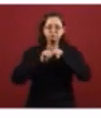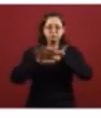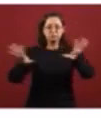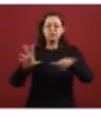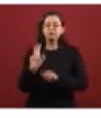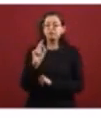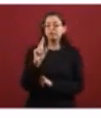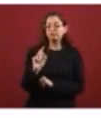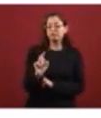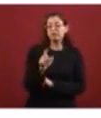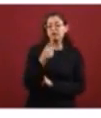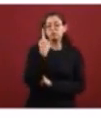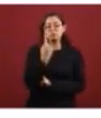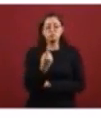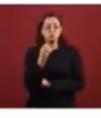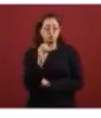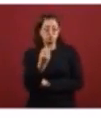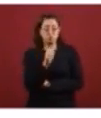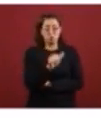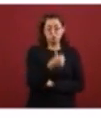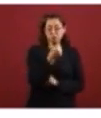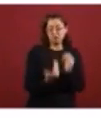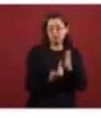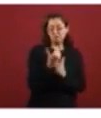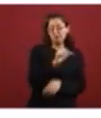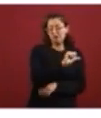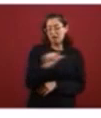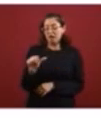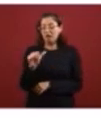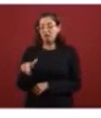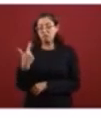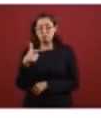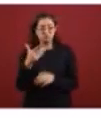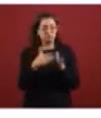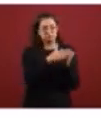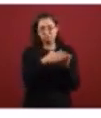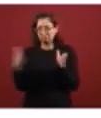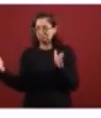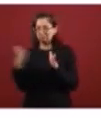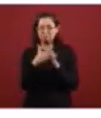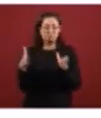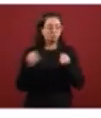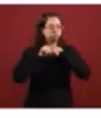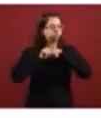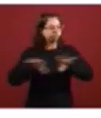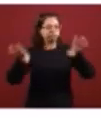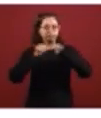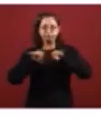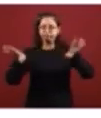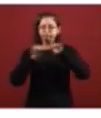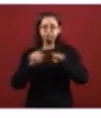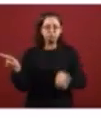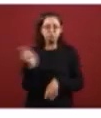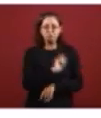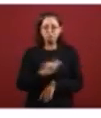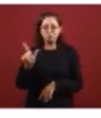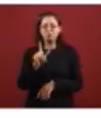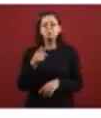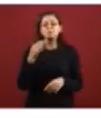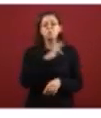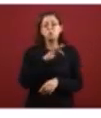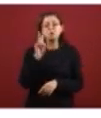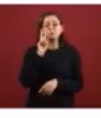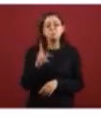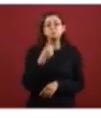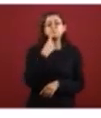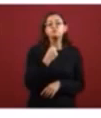partir de las 11 de la mañana y hasta las 12 del día se convirtió en trending topic y la línea roja señala